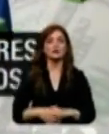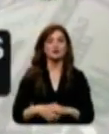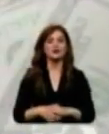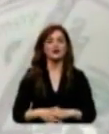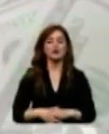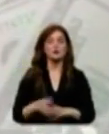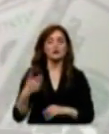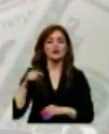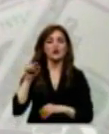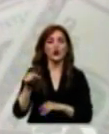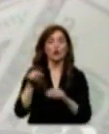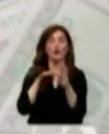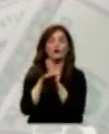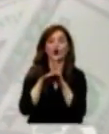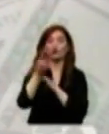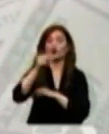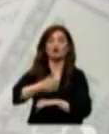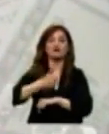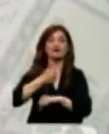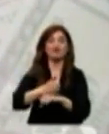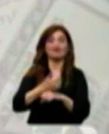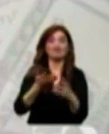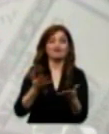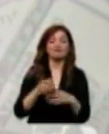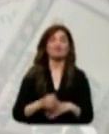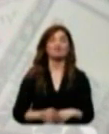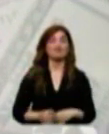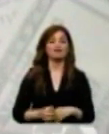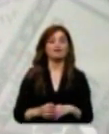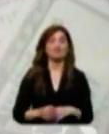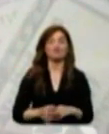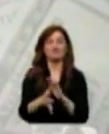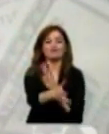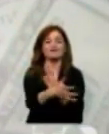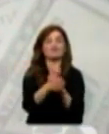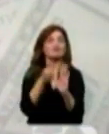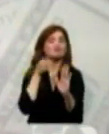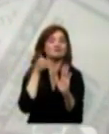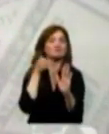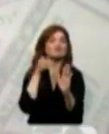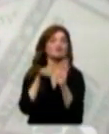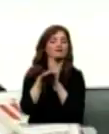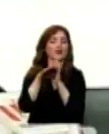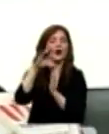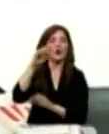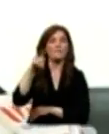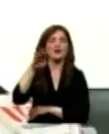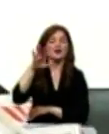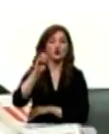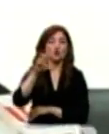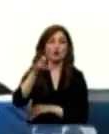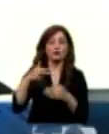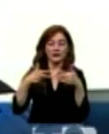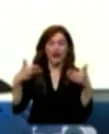del Saibank. Un banco no autorizado, se realiza retiros por intermedio del Banco Capital, por intermedio de